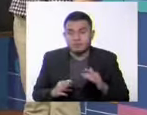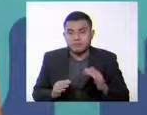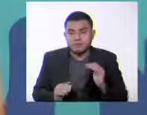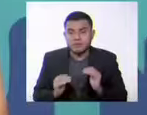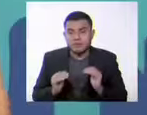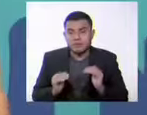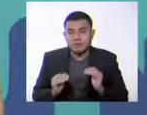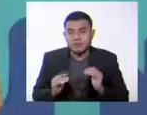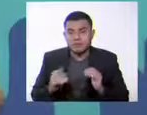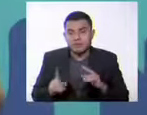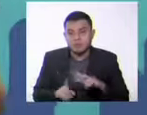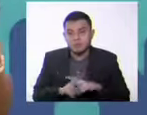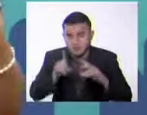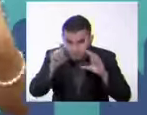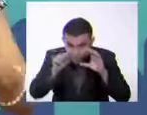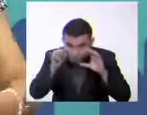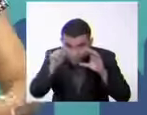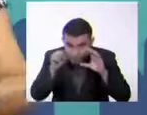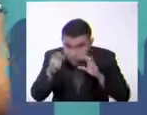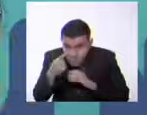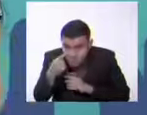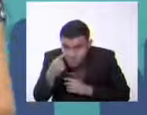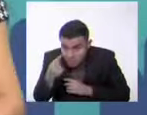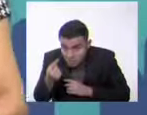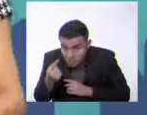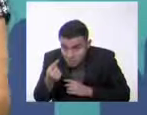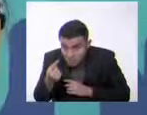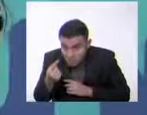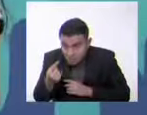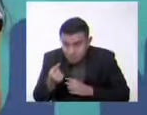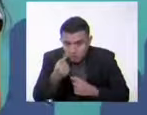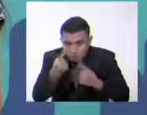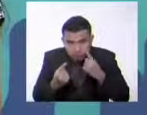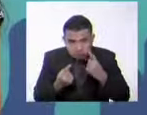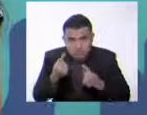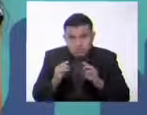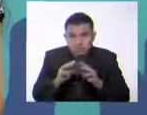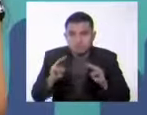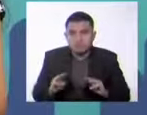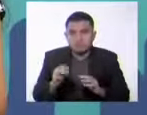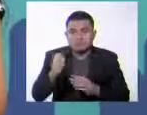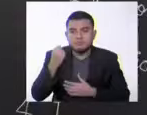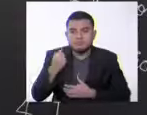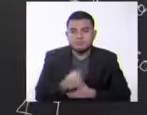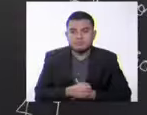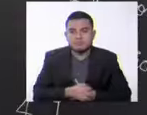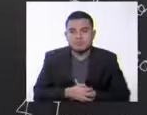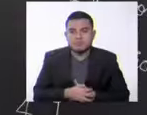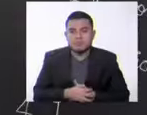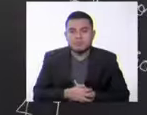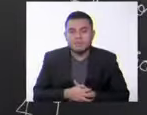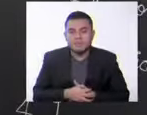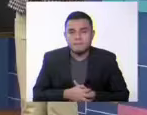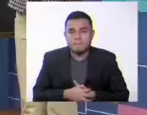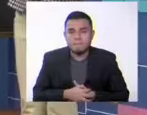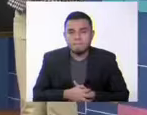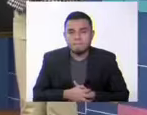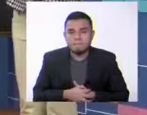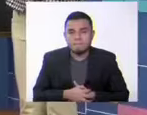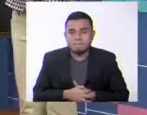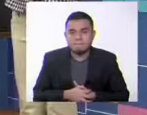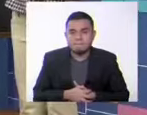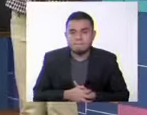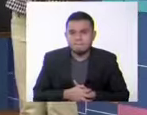digamos, un video donde ellos pueden observar la visita al museo, porque es bien importante. Hacer una visita virtual. Hacer una visita virtual. Ellos